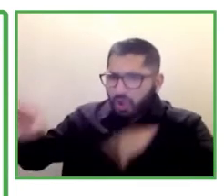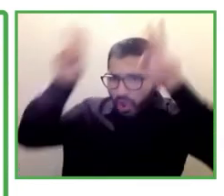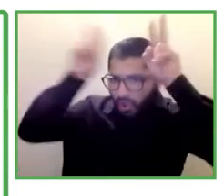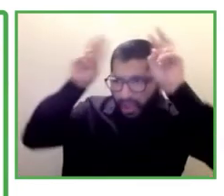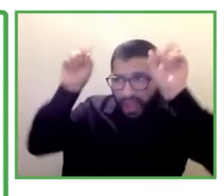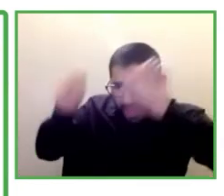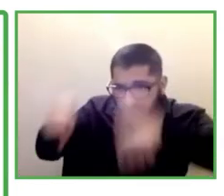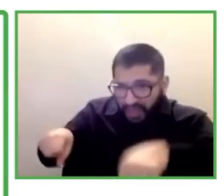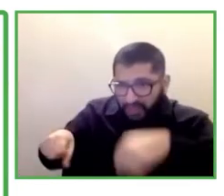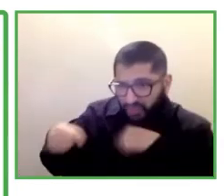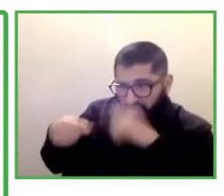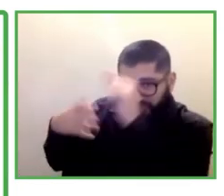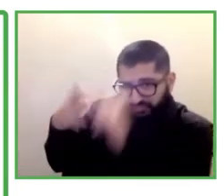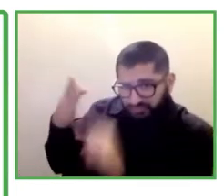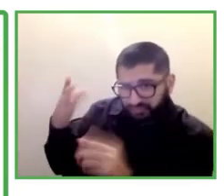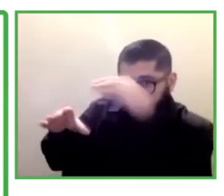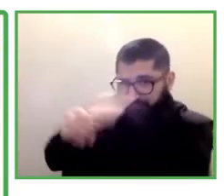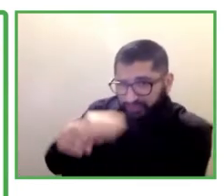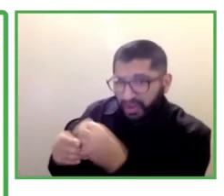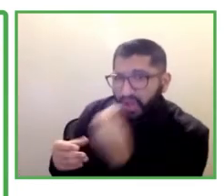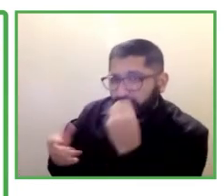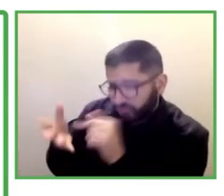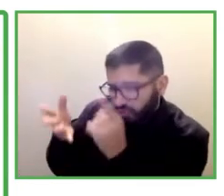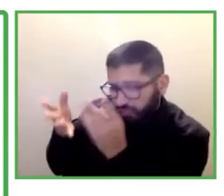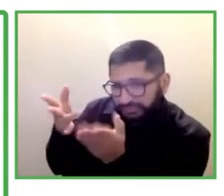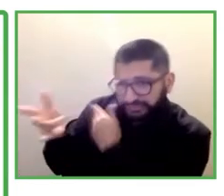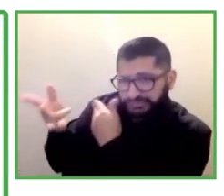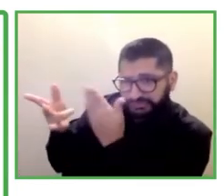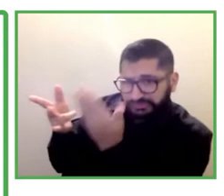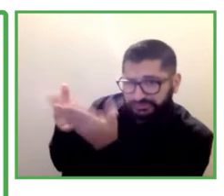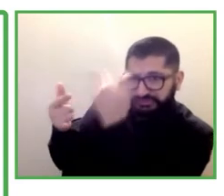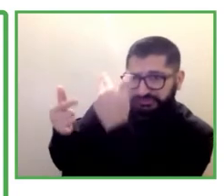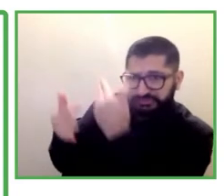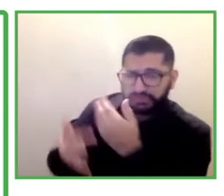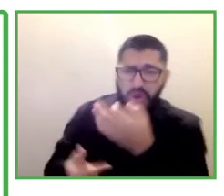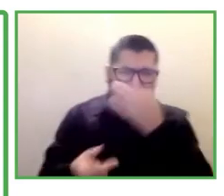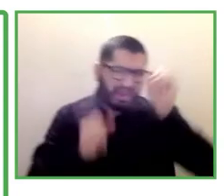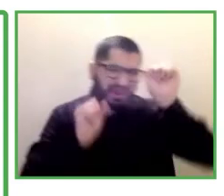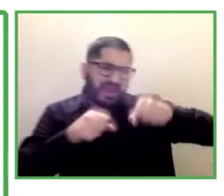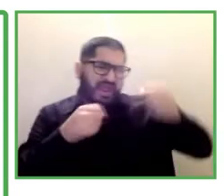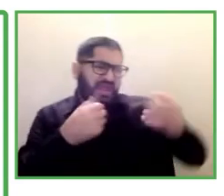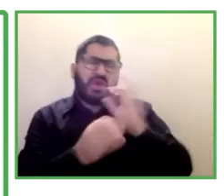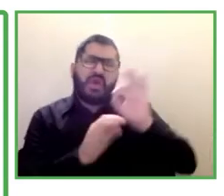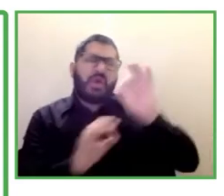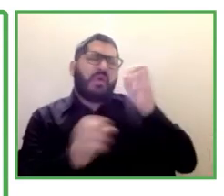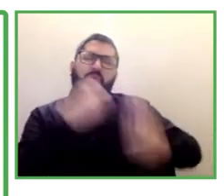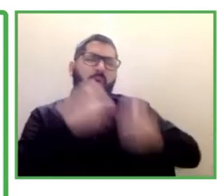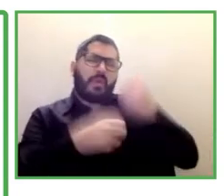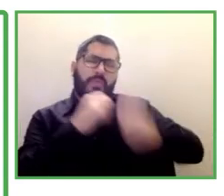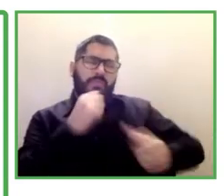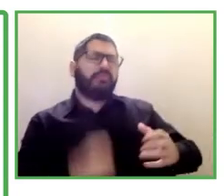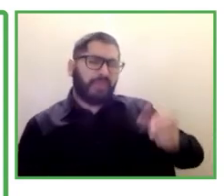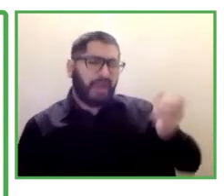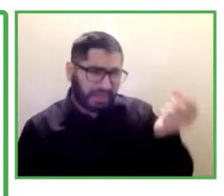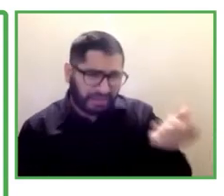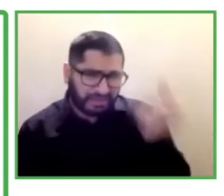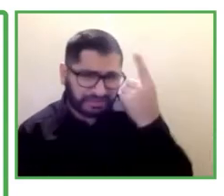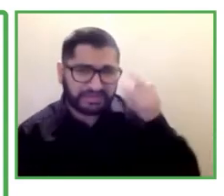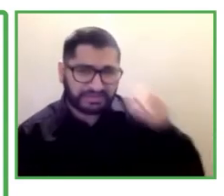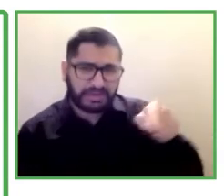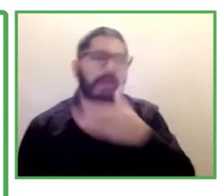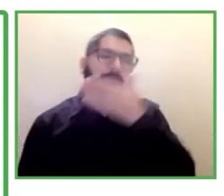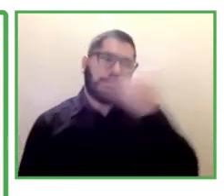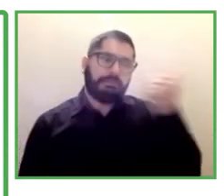la comunicación es una garantía para el éxito. Entonces, cuando estamos hablando de comunicación en el lugar de trabajo, tenemos que entender que tiene que funcionar